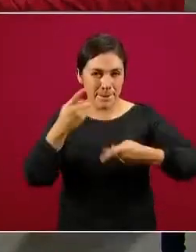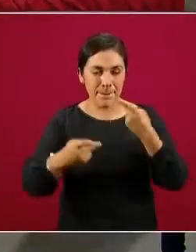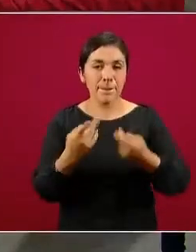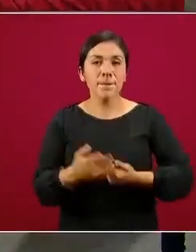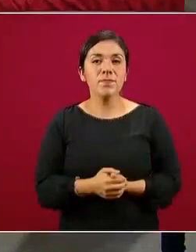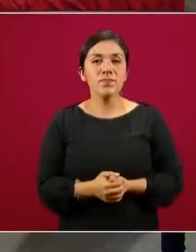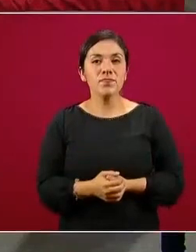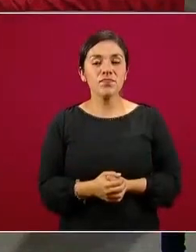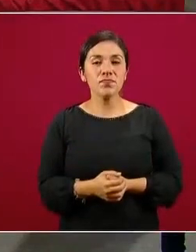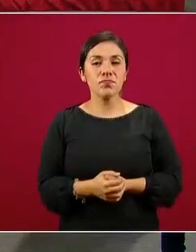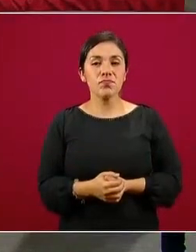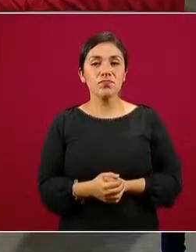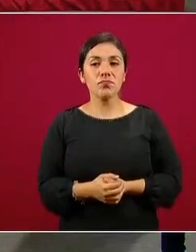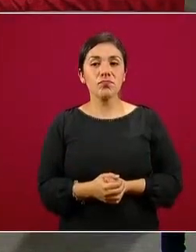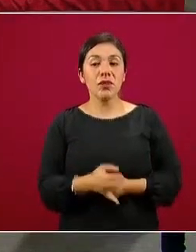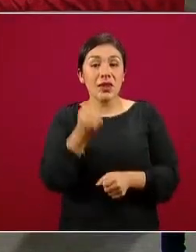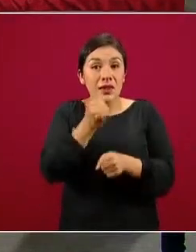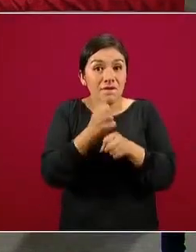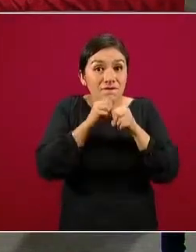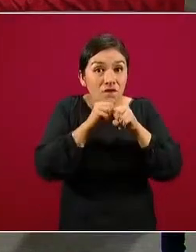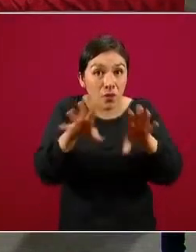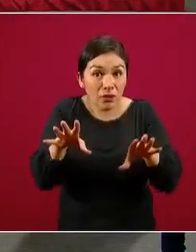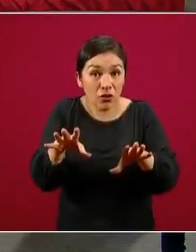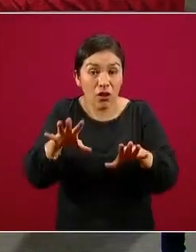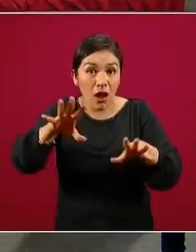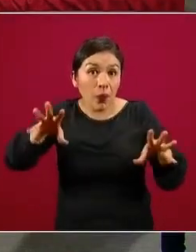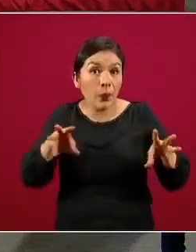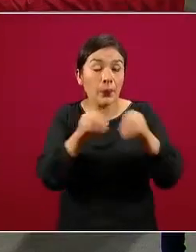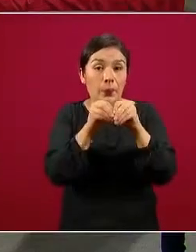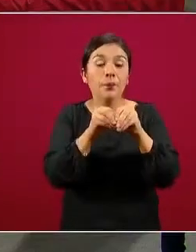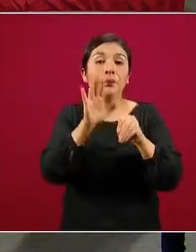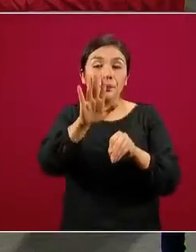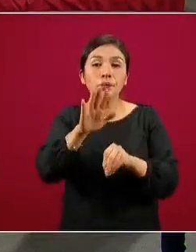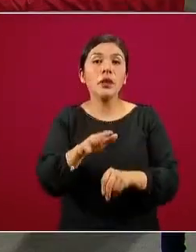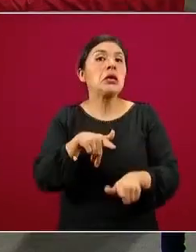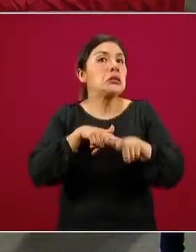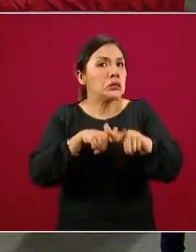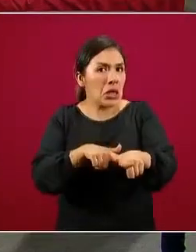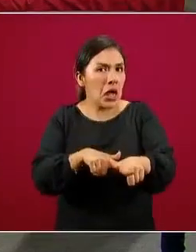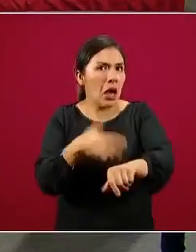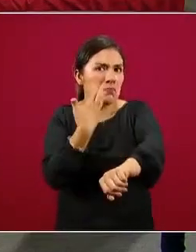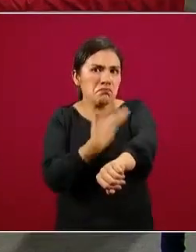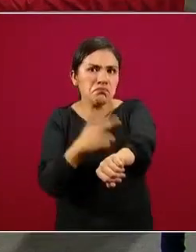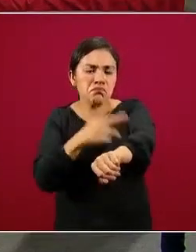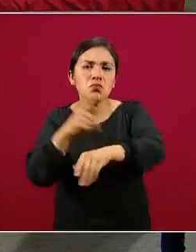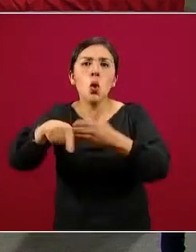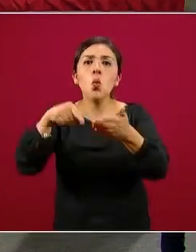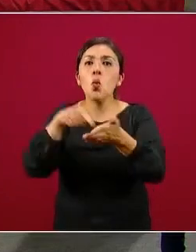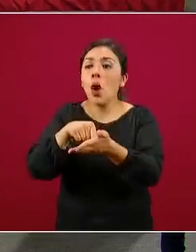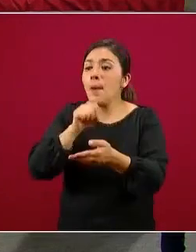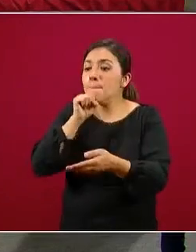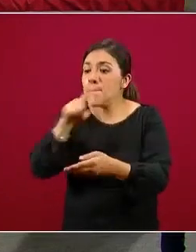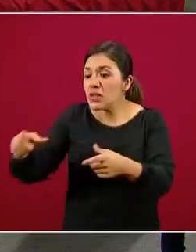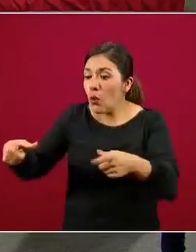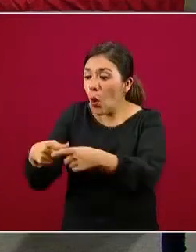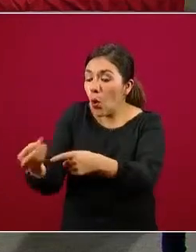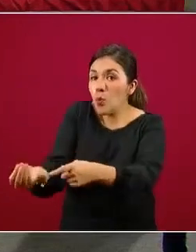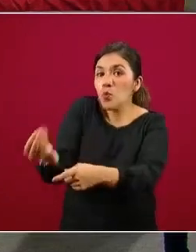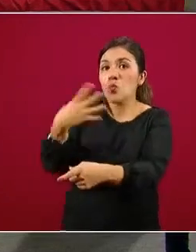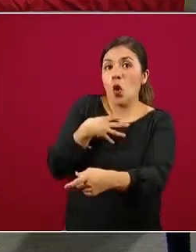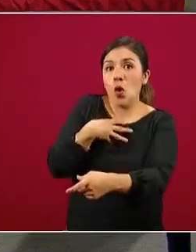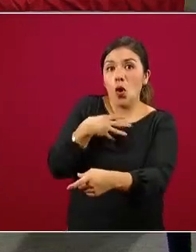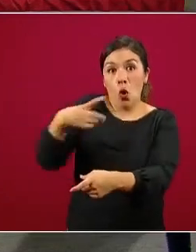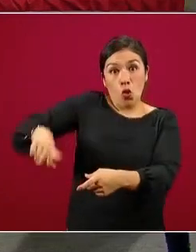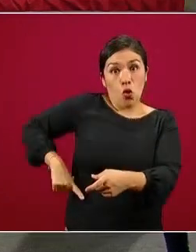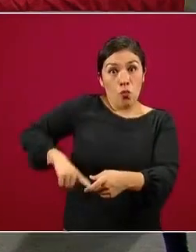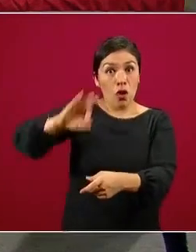preguntas y sobre los datos y su agregación los datos proceden de la localidad no es que el gobierno federal